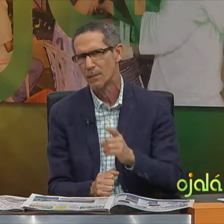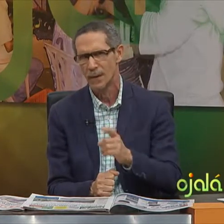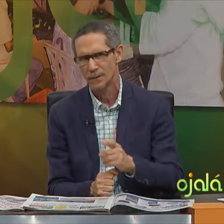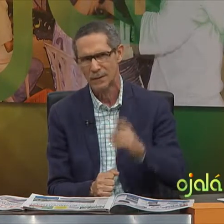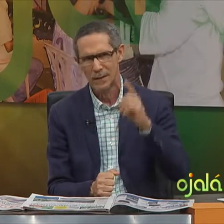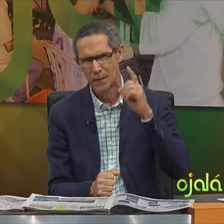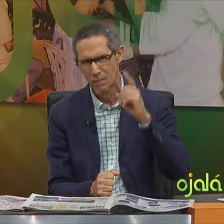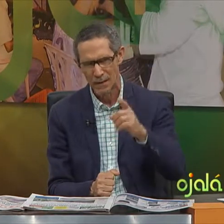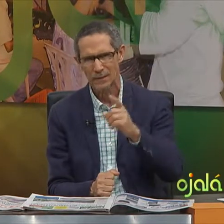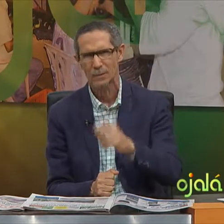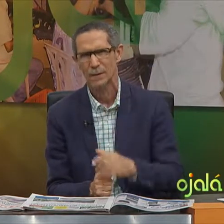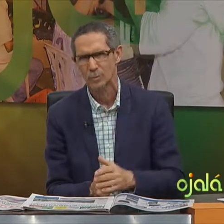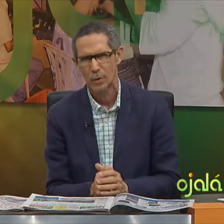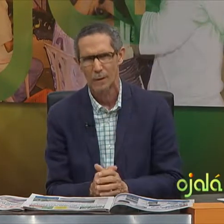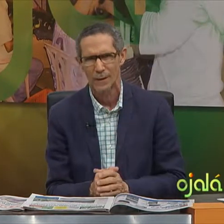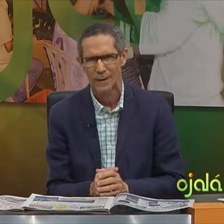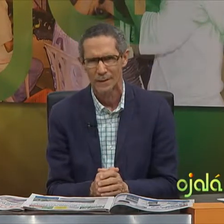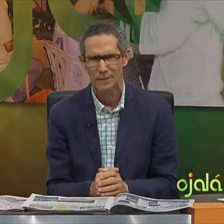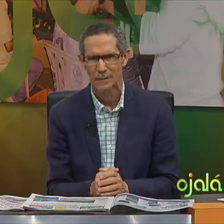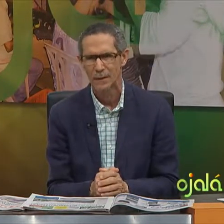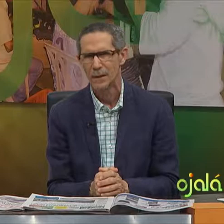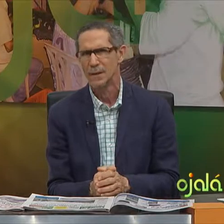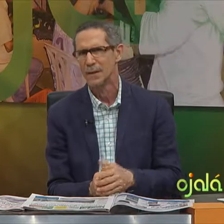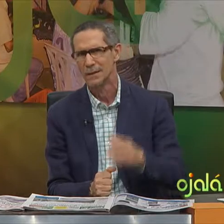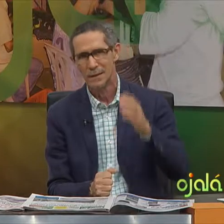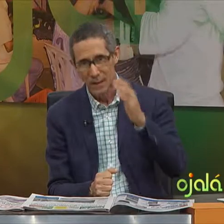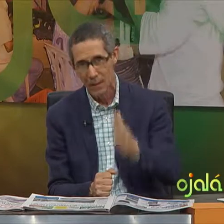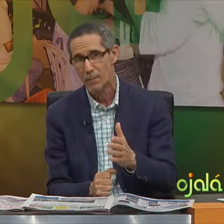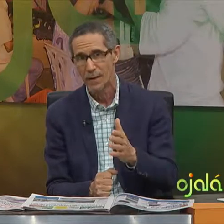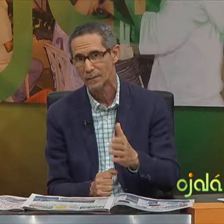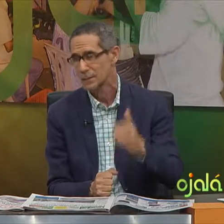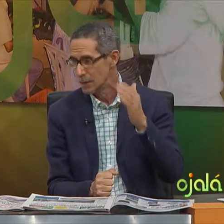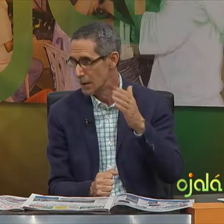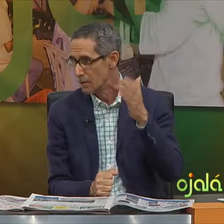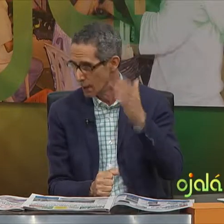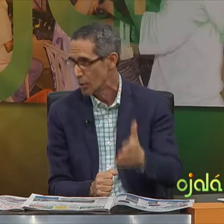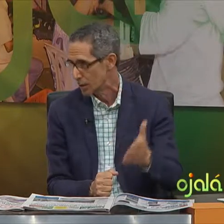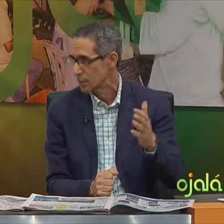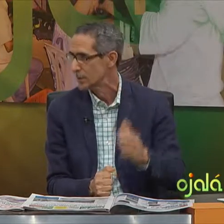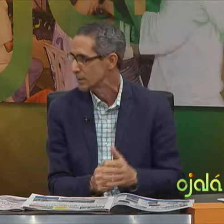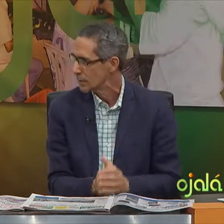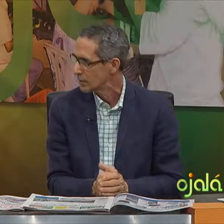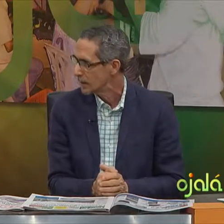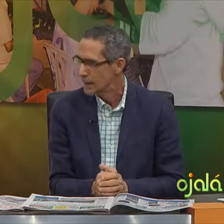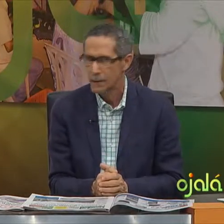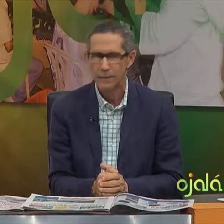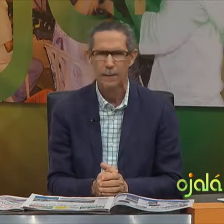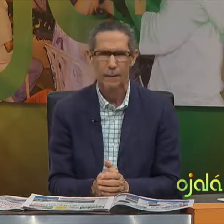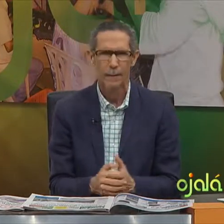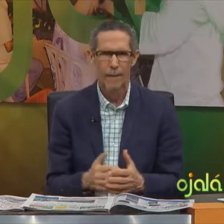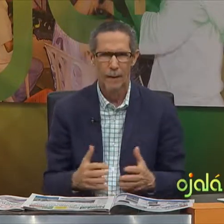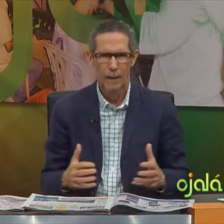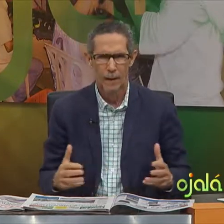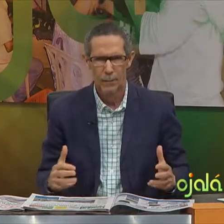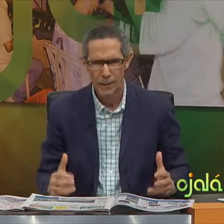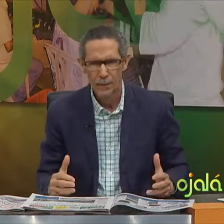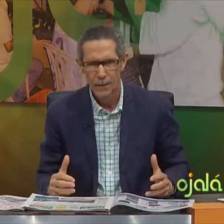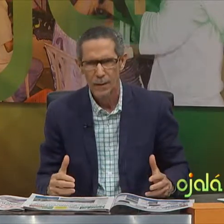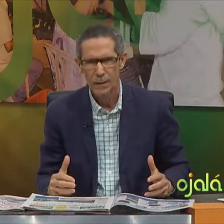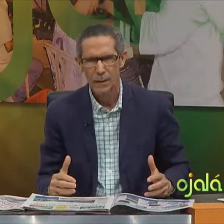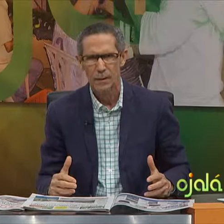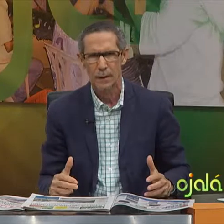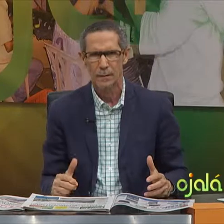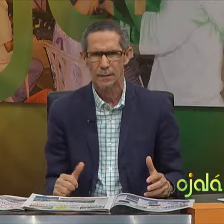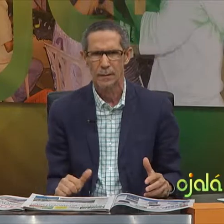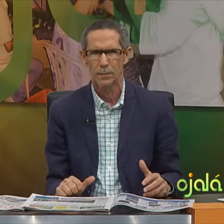tiene más tiene más acceso a la banda ancha quién tiene más tiene mejor educación es decir el país